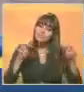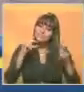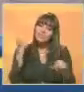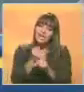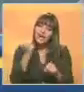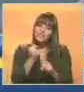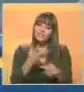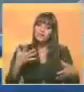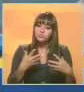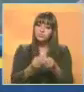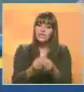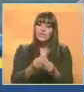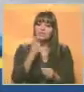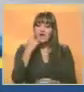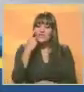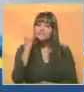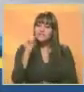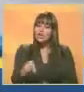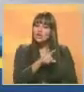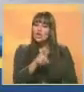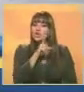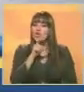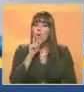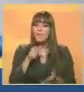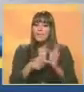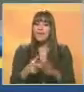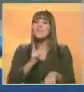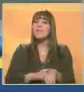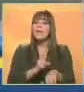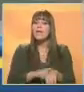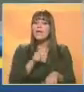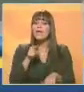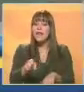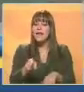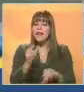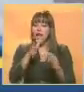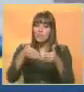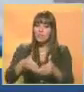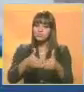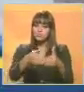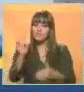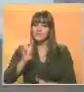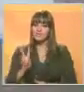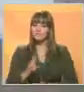conjuntamente con el SAIME para verificar su identidad y el tiempo que han permanecido en aguas venezolanas.